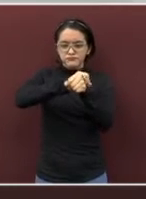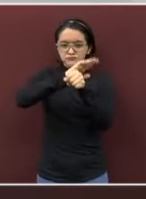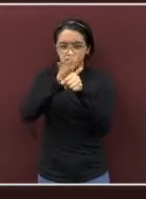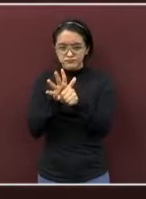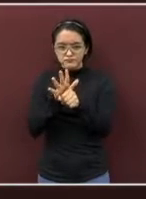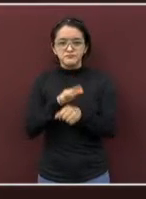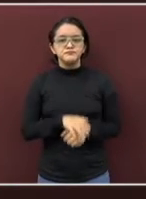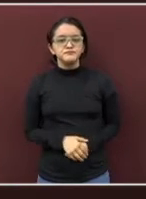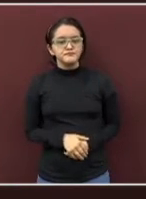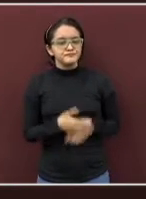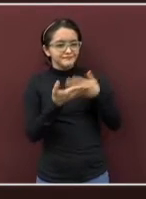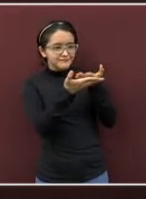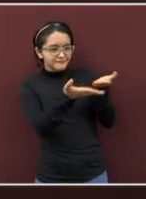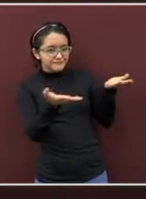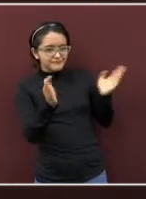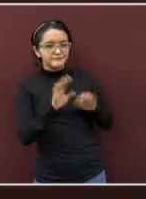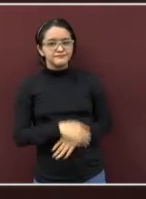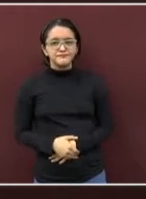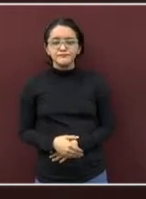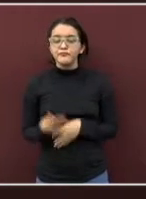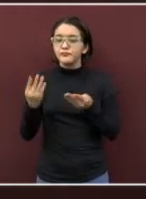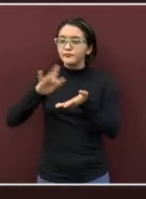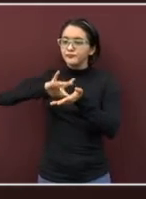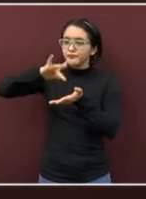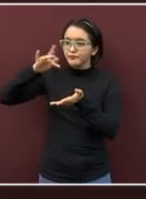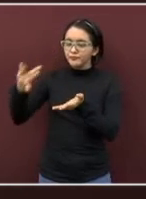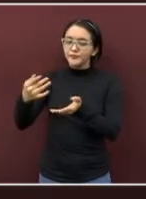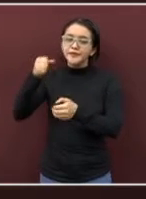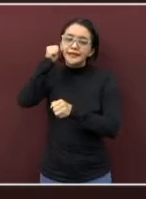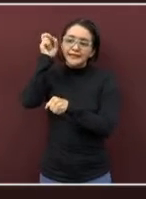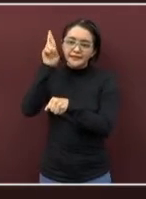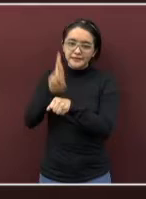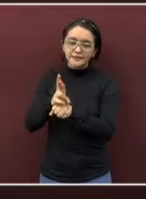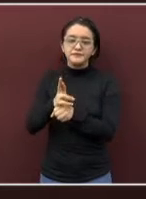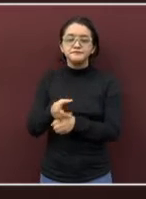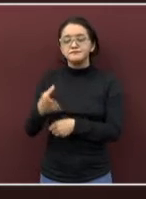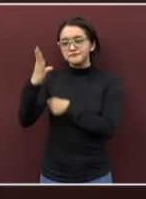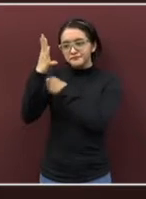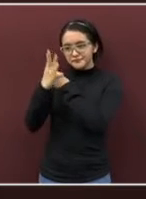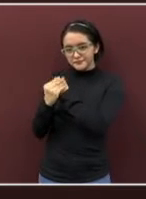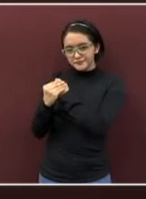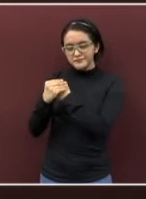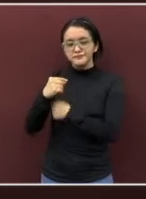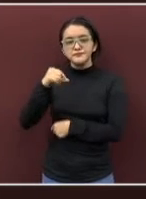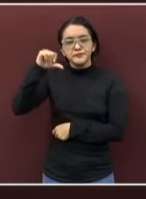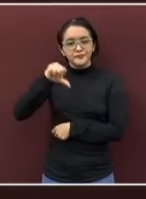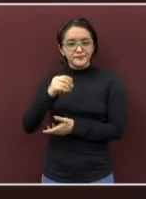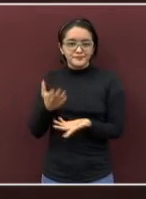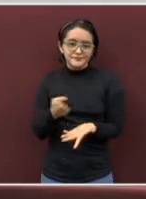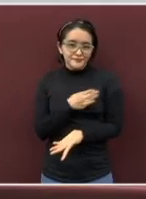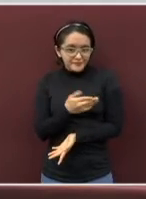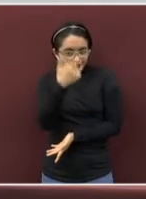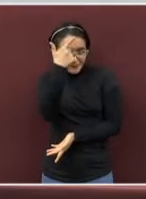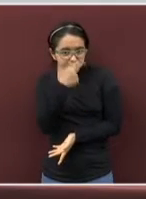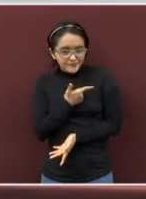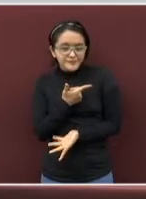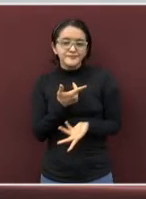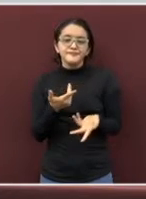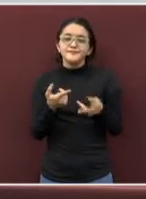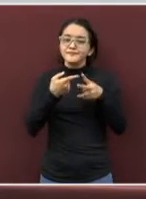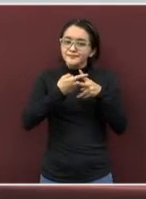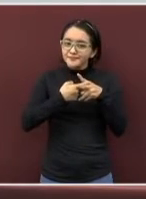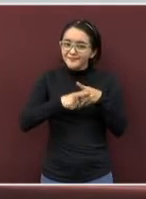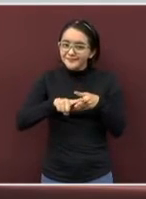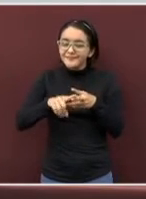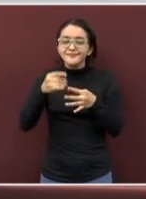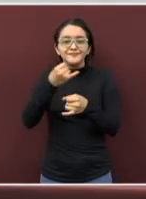adelante el señor doctor muchísimas gracias secretario con su permiso muy buenas noches iniciamos con